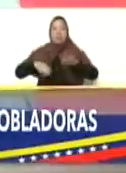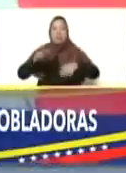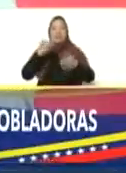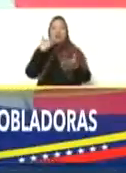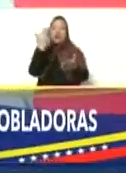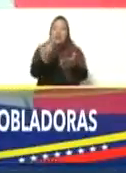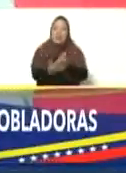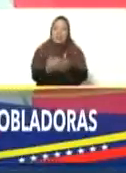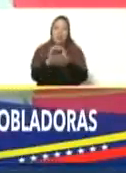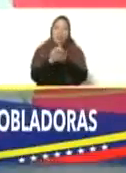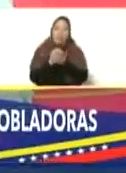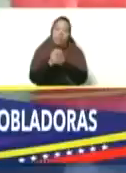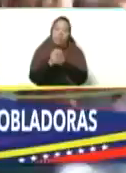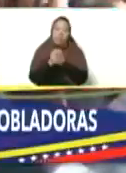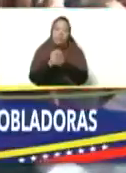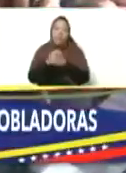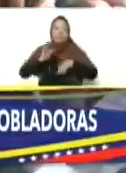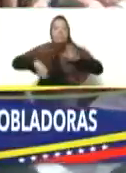gracias gracias